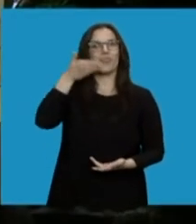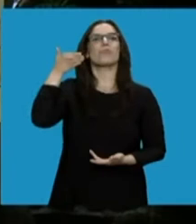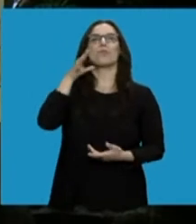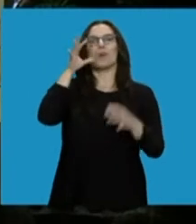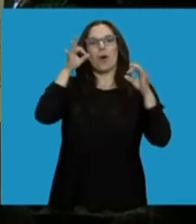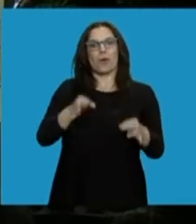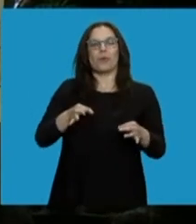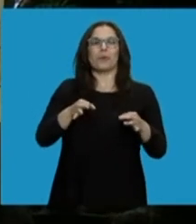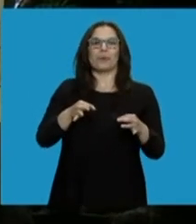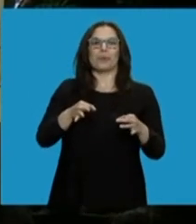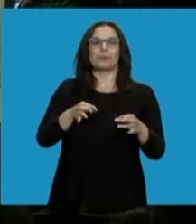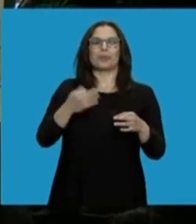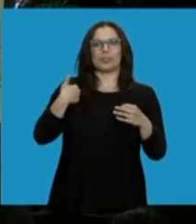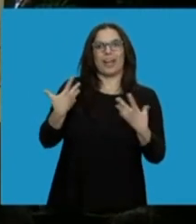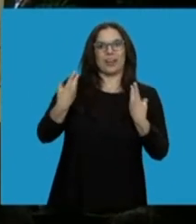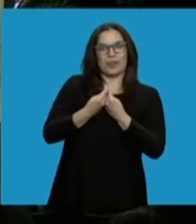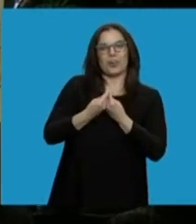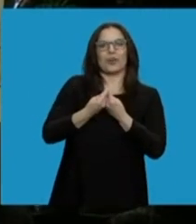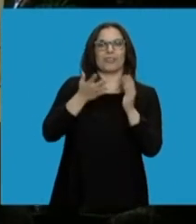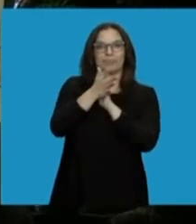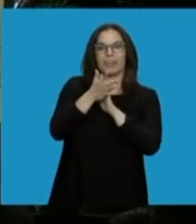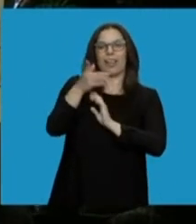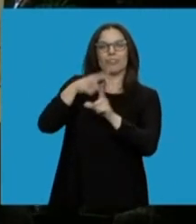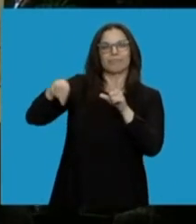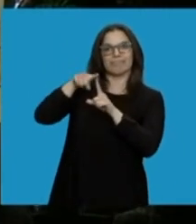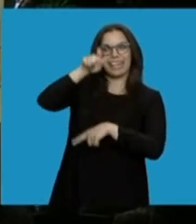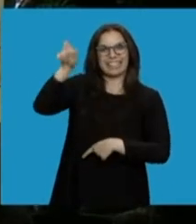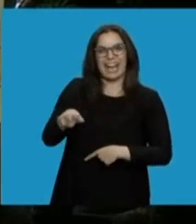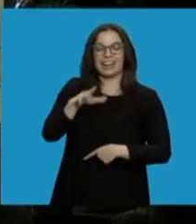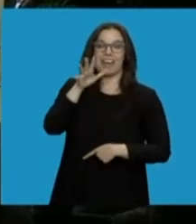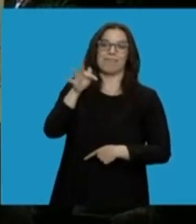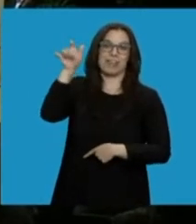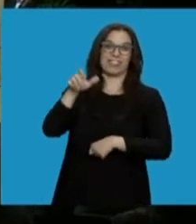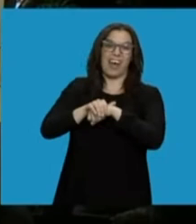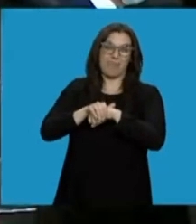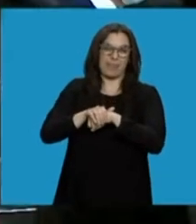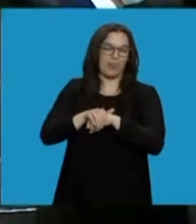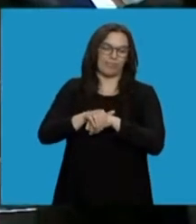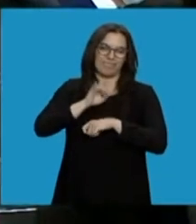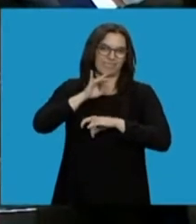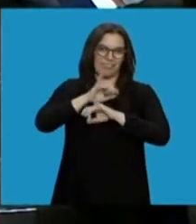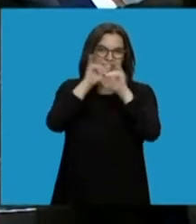narrar junto a él un Giro a Italia y que ahora lo tengo como amigo, así que fíjense si estoy contento.